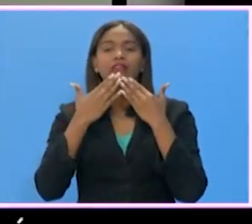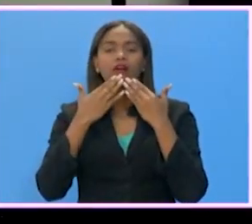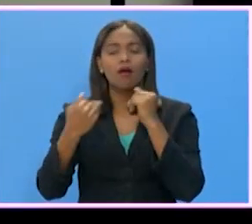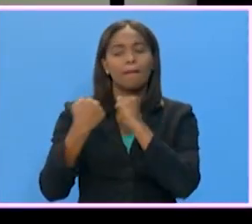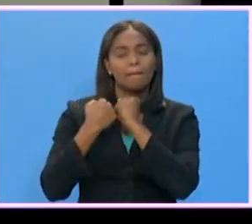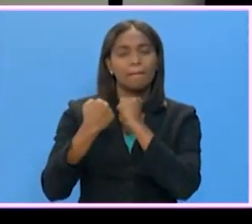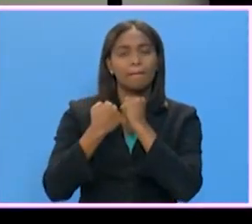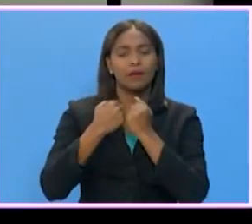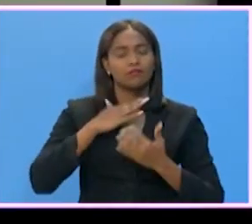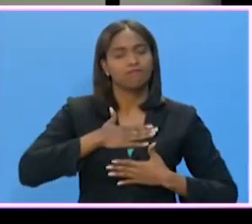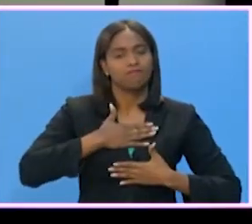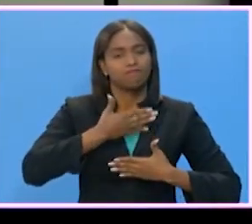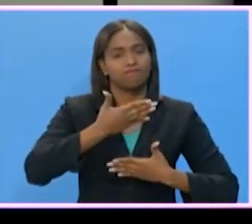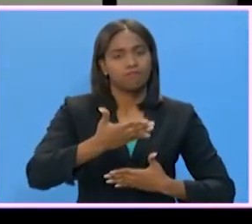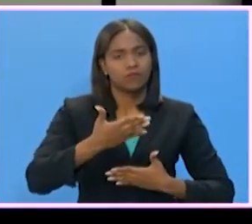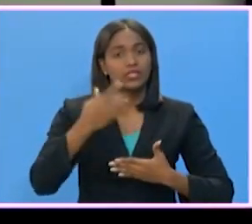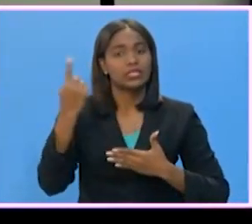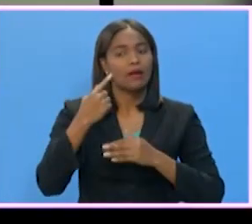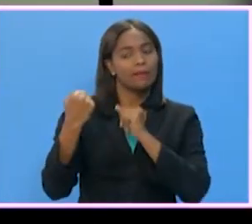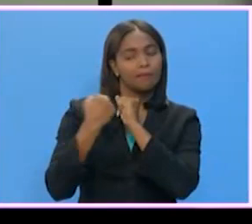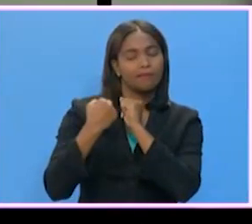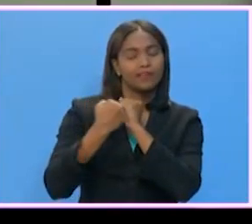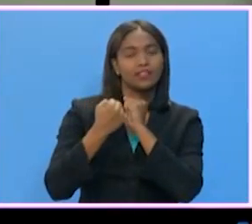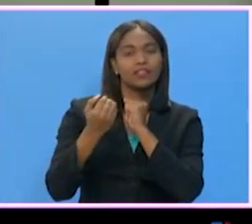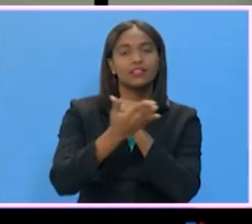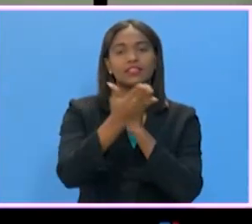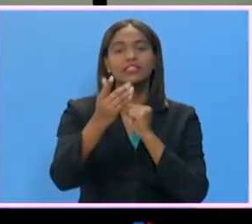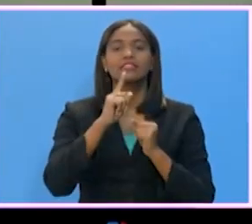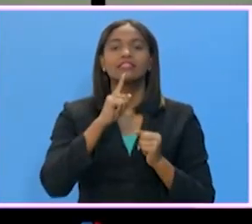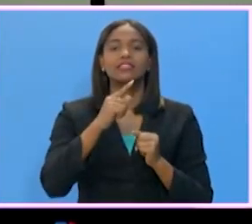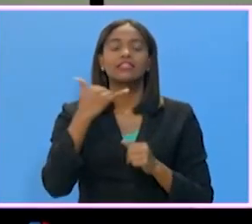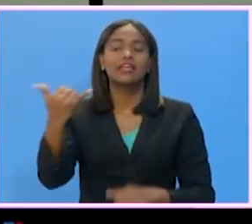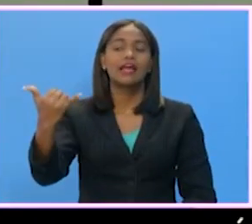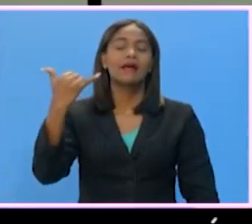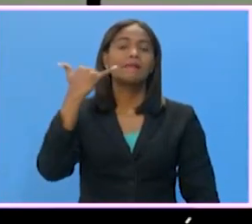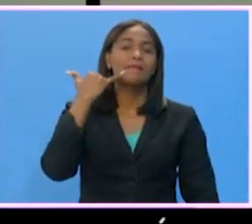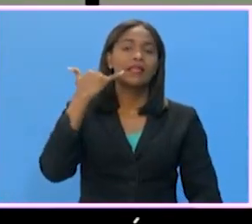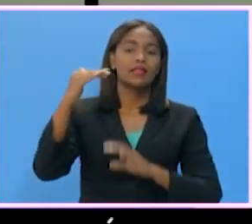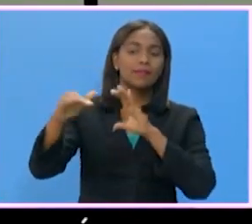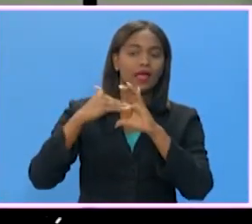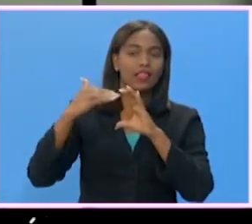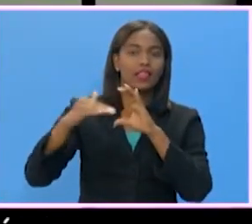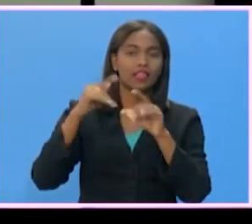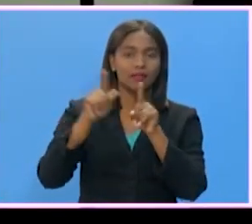manifestaciones de solidaridad que había recibido, entre ellas una llamada y mensajes del